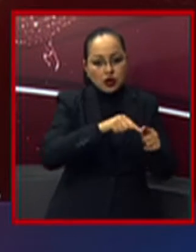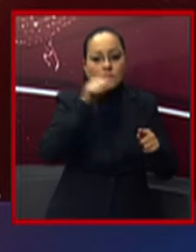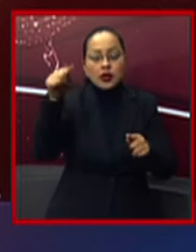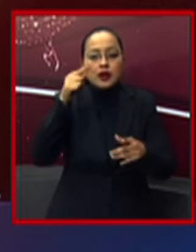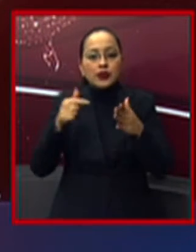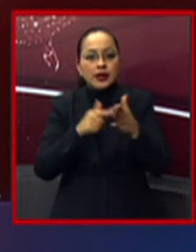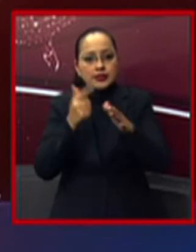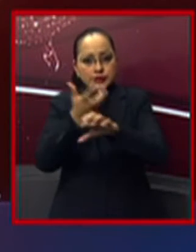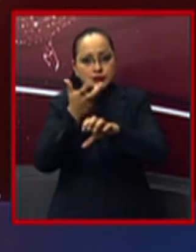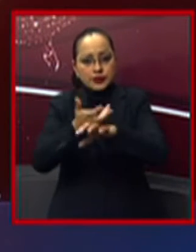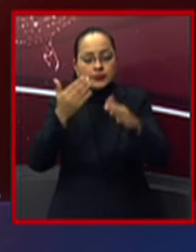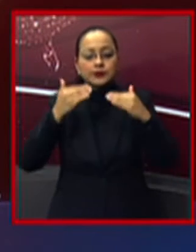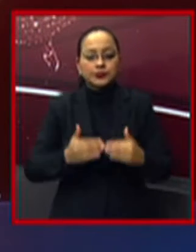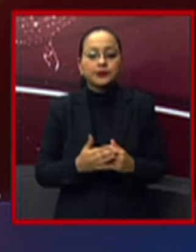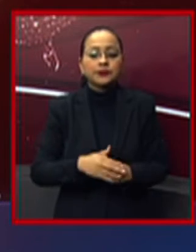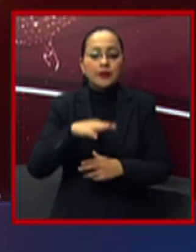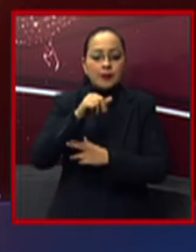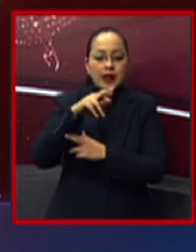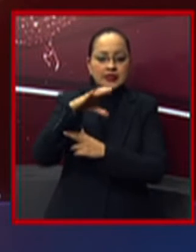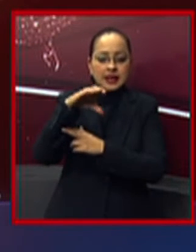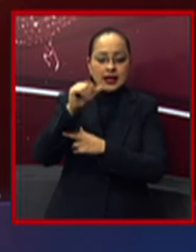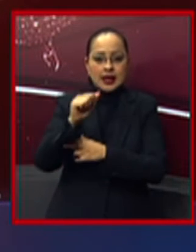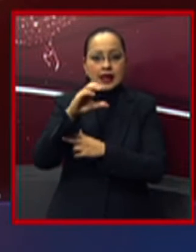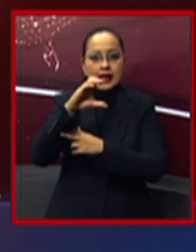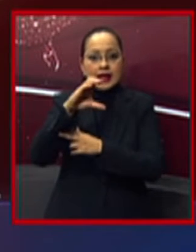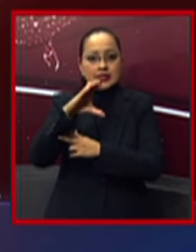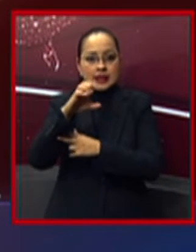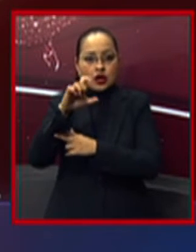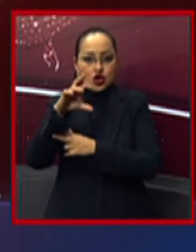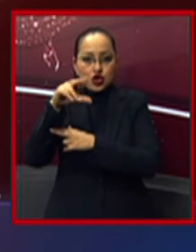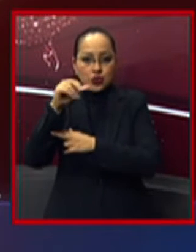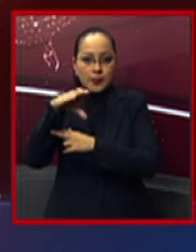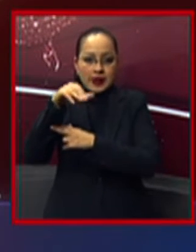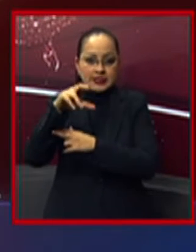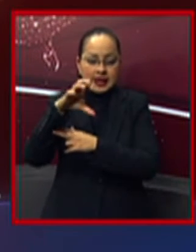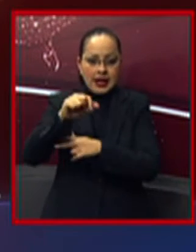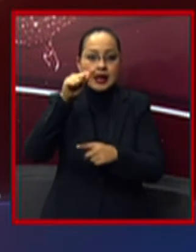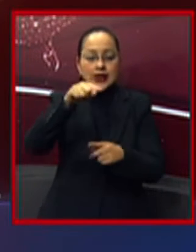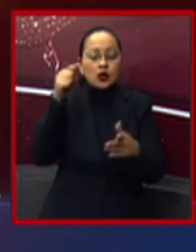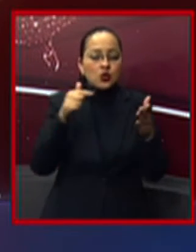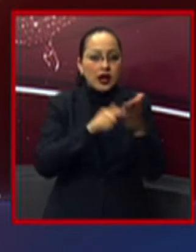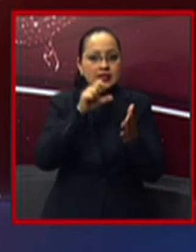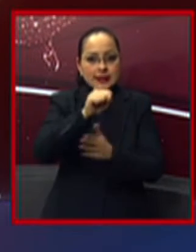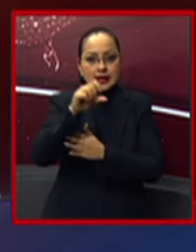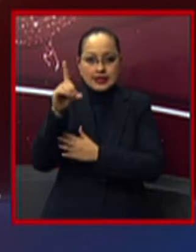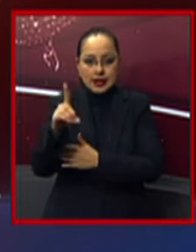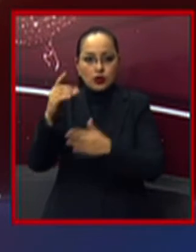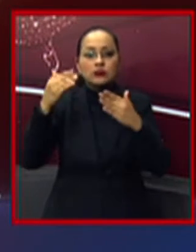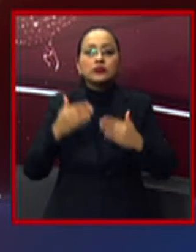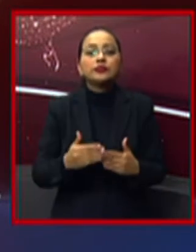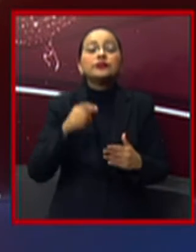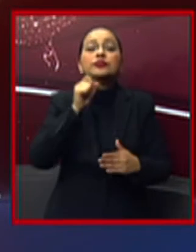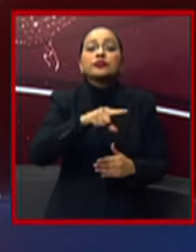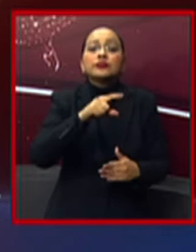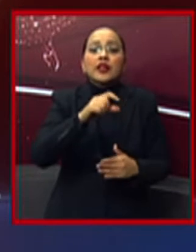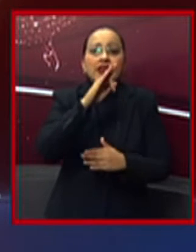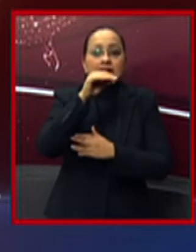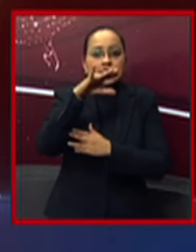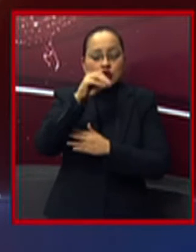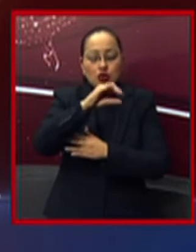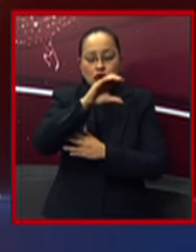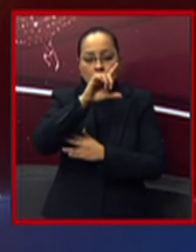Estados Unidos; Marcela Celorio Mancera, cónsul en San Diego, California; Francisco Javier Díaz de